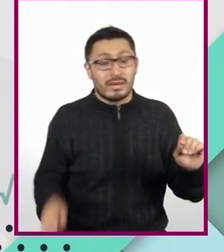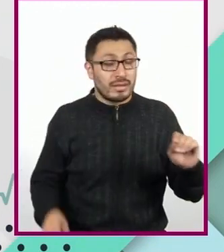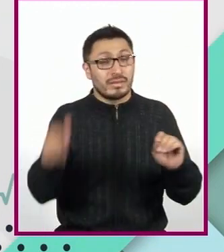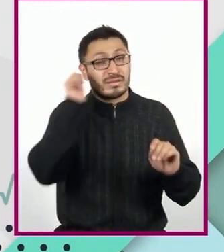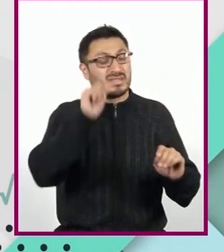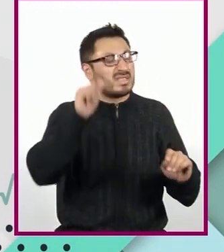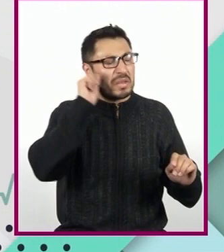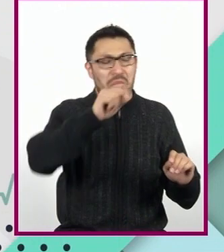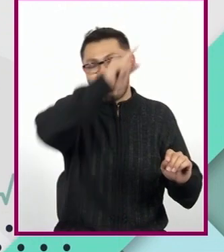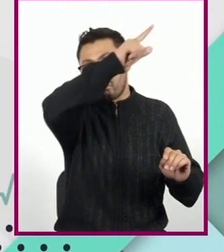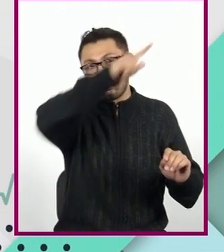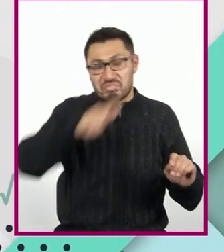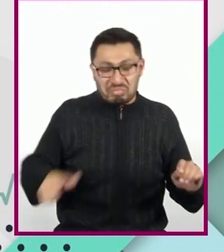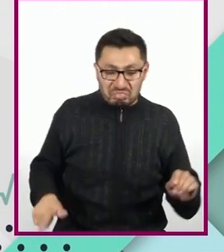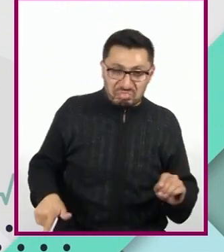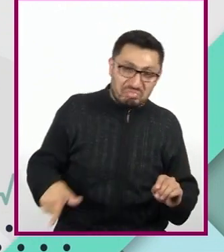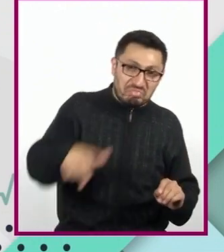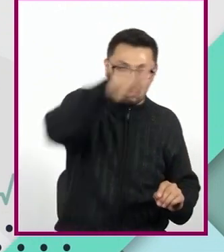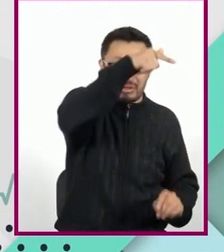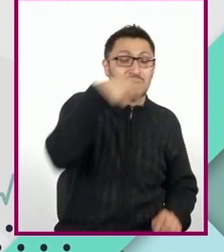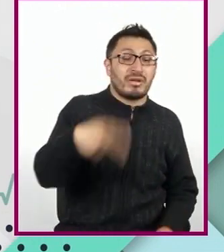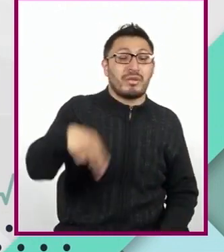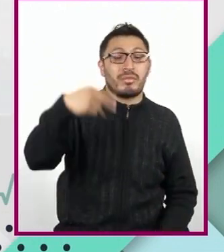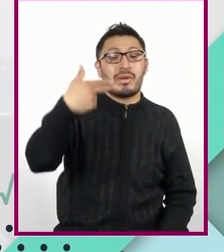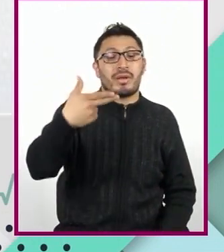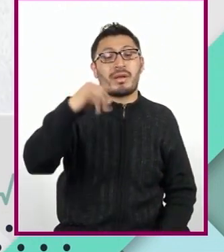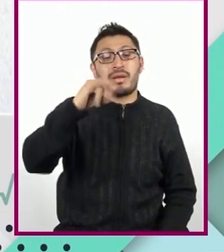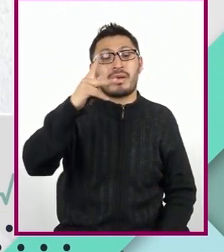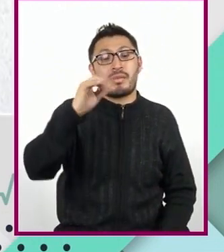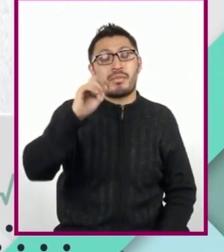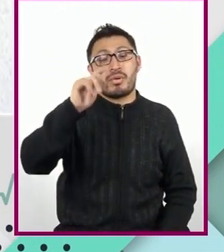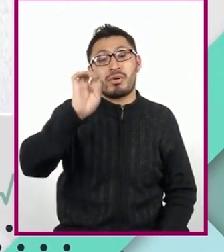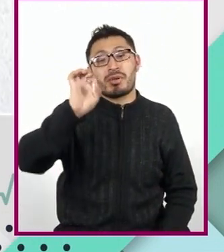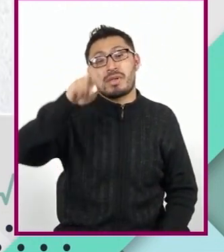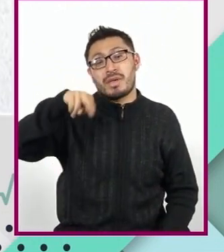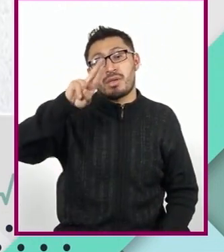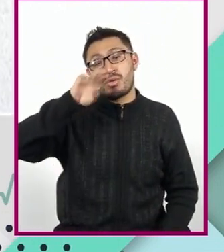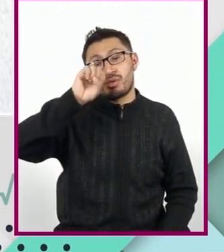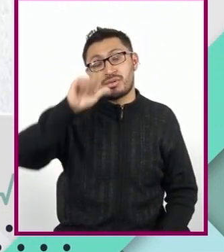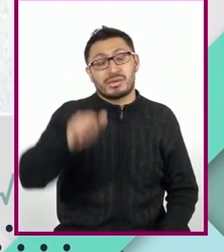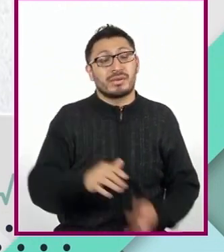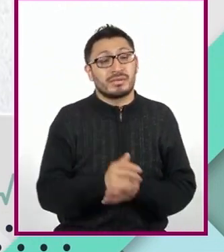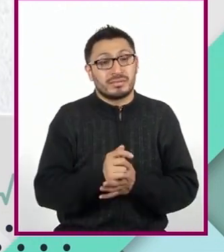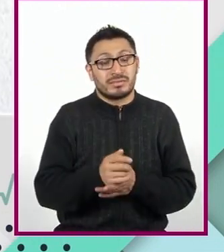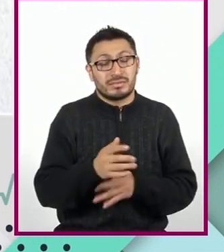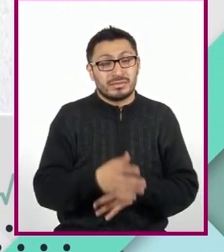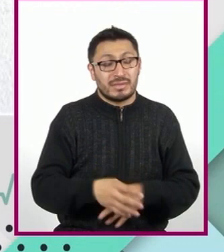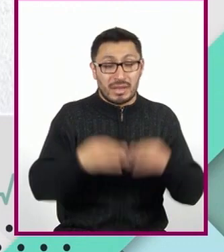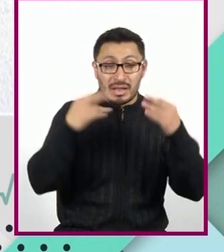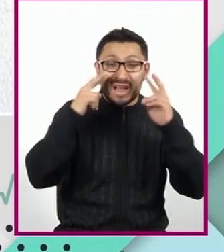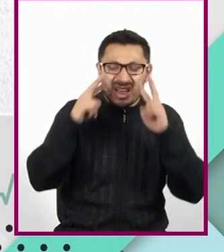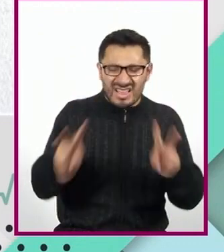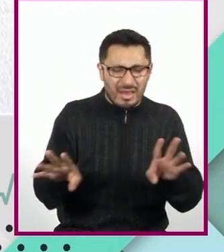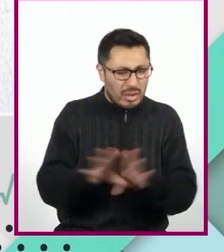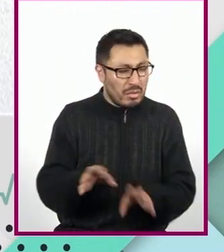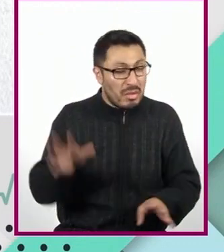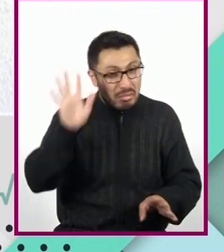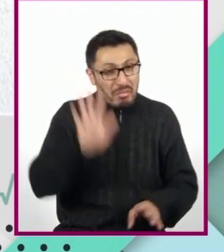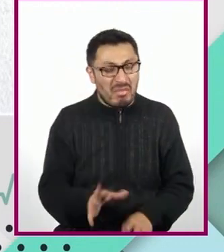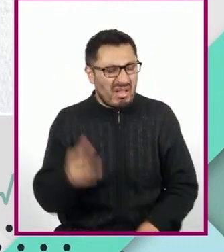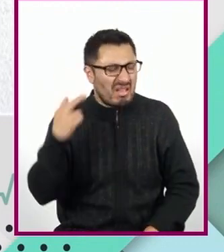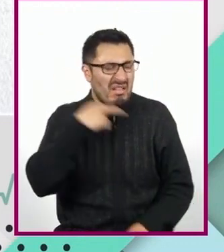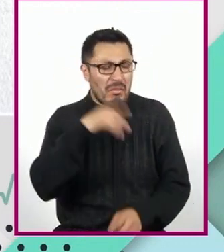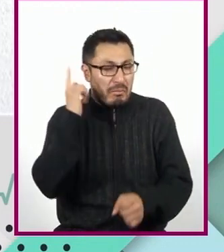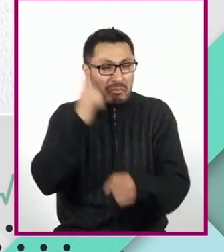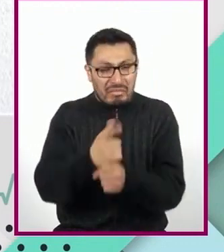que los otros dos lados, se le llama hipotenusa. Y aunque a simple vista encontrar la hipotenusa en un triángulo